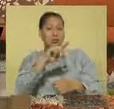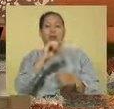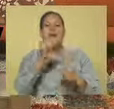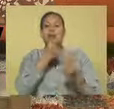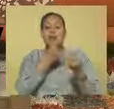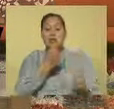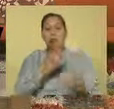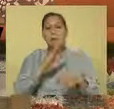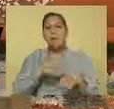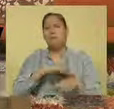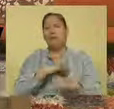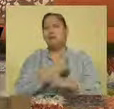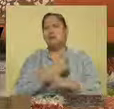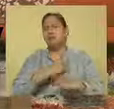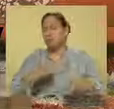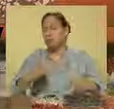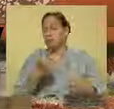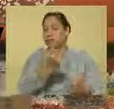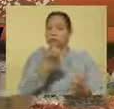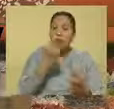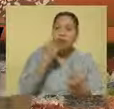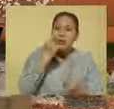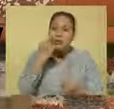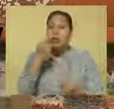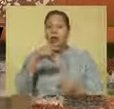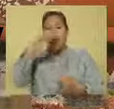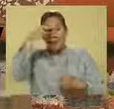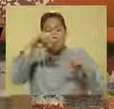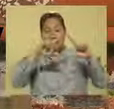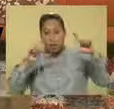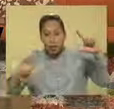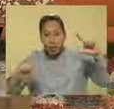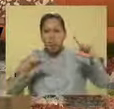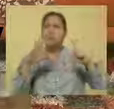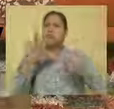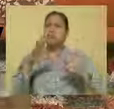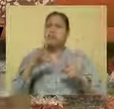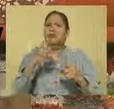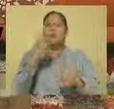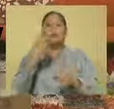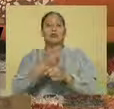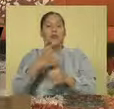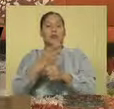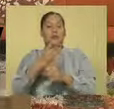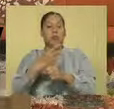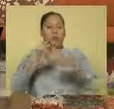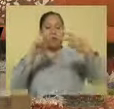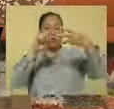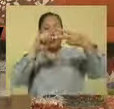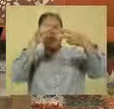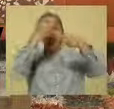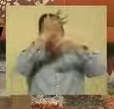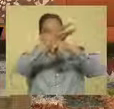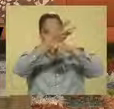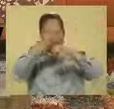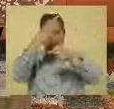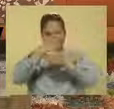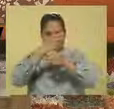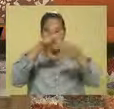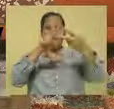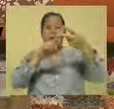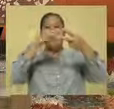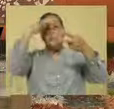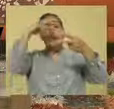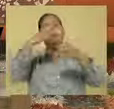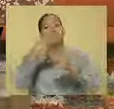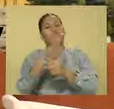que hoy por hoy, increíble, México ocupa alrededor del segundo lugar después de Estados Unidos. Entonces,